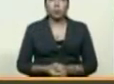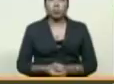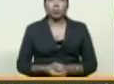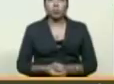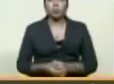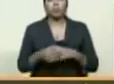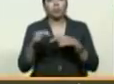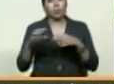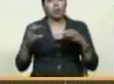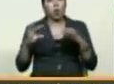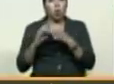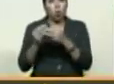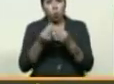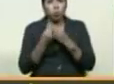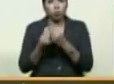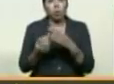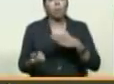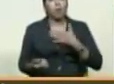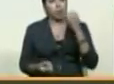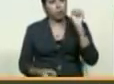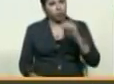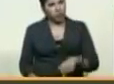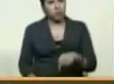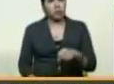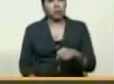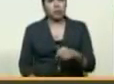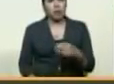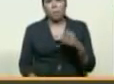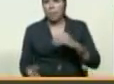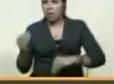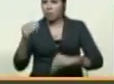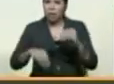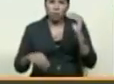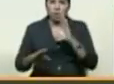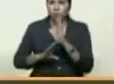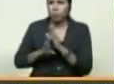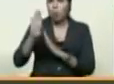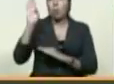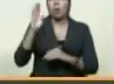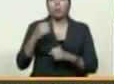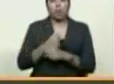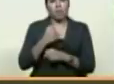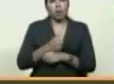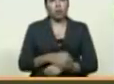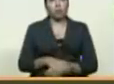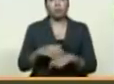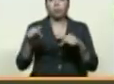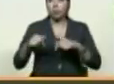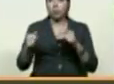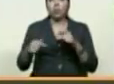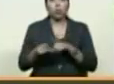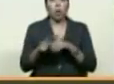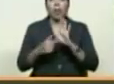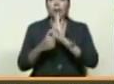somos más, podemos más, hacemos más. Así pues que esto es un